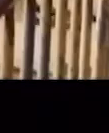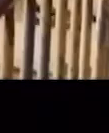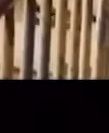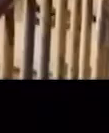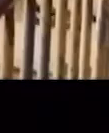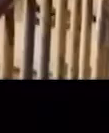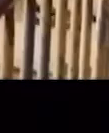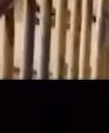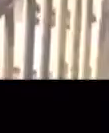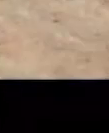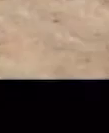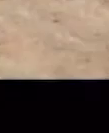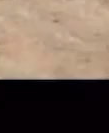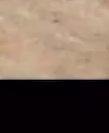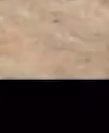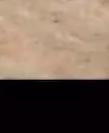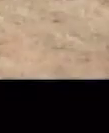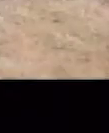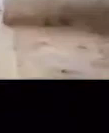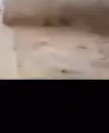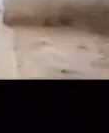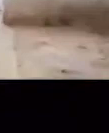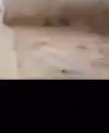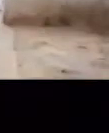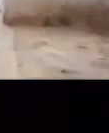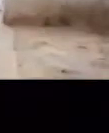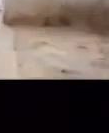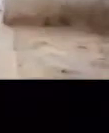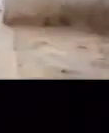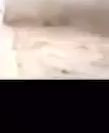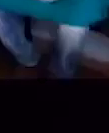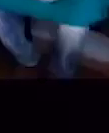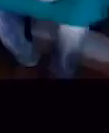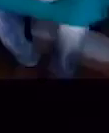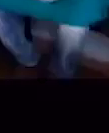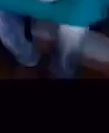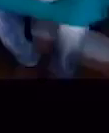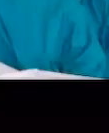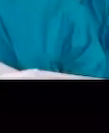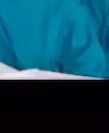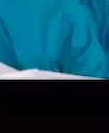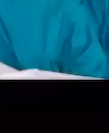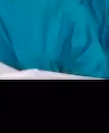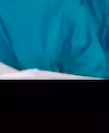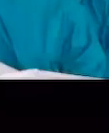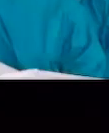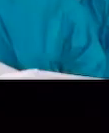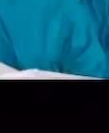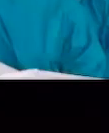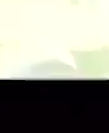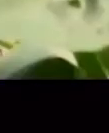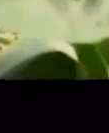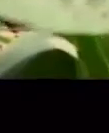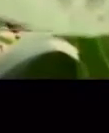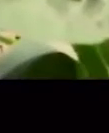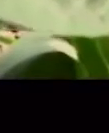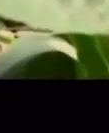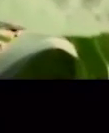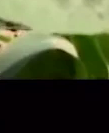sé qué pasa, no será tan simple como